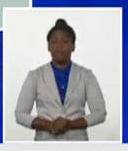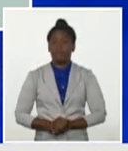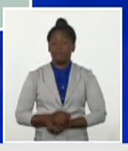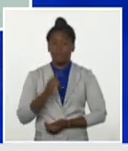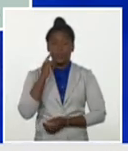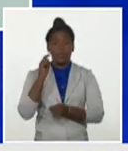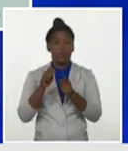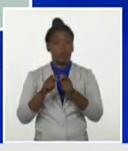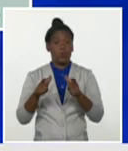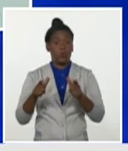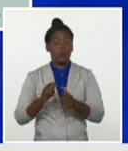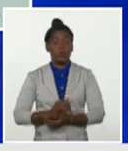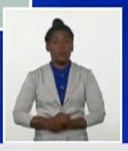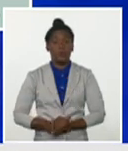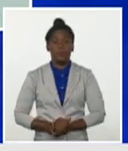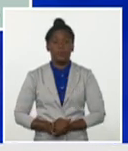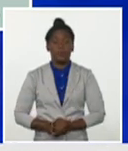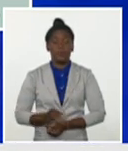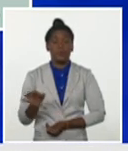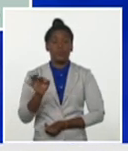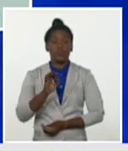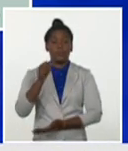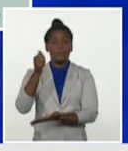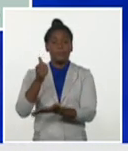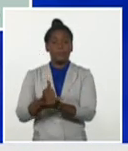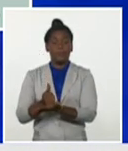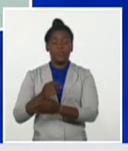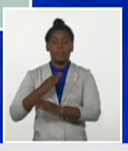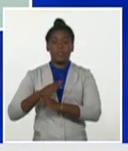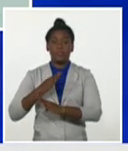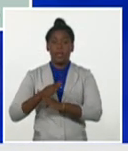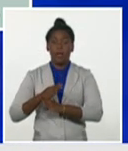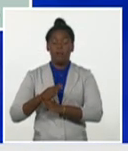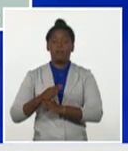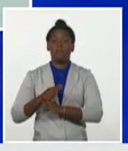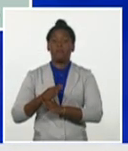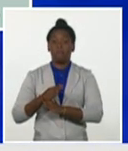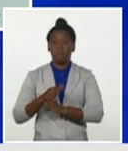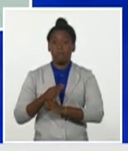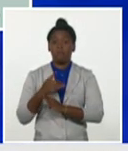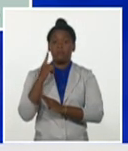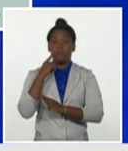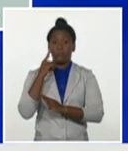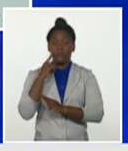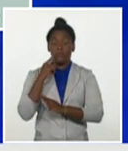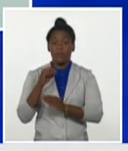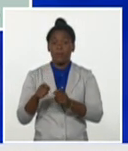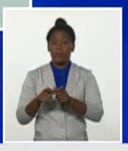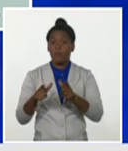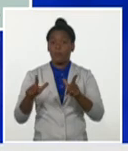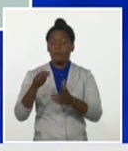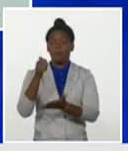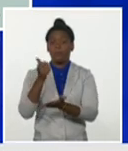anterior. El municipio de Santiago de Cuba, que también ha sido el comportamiento el de mayor número de